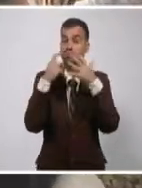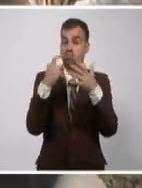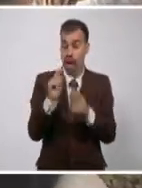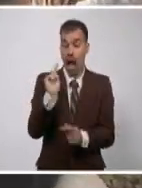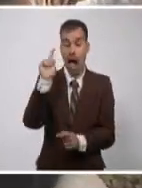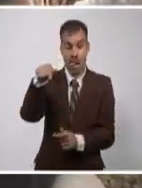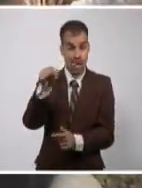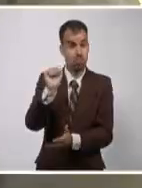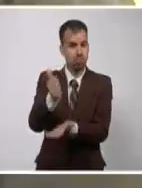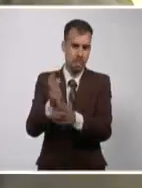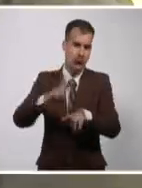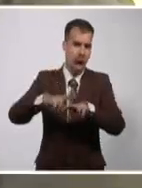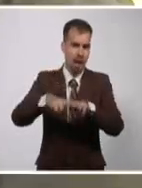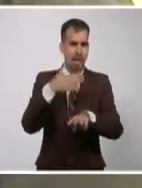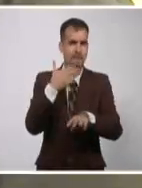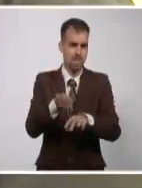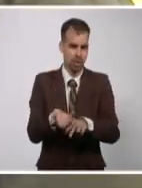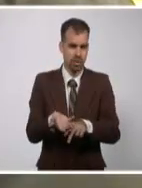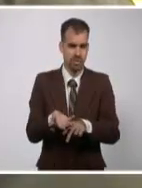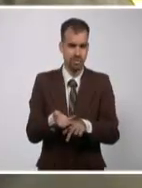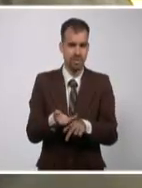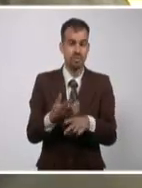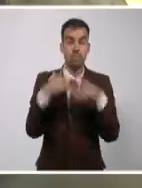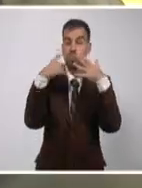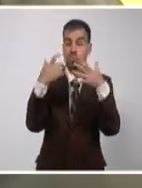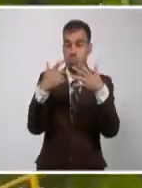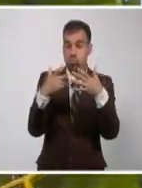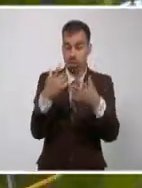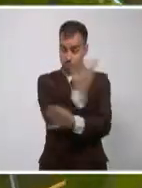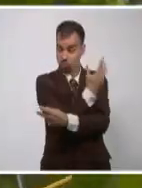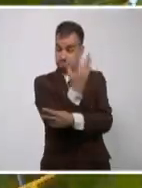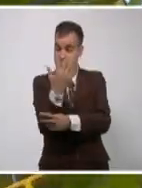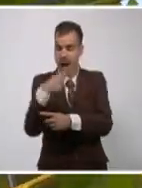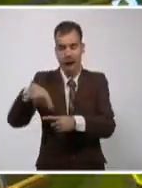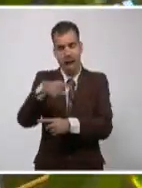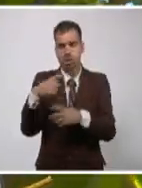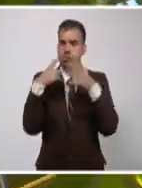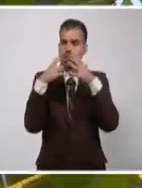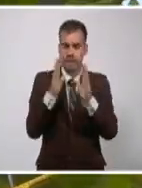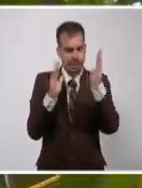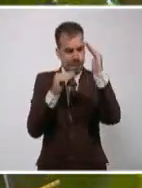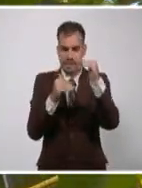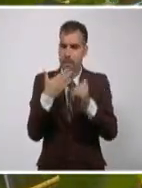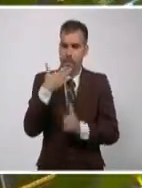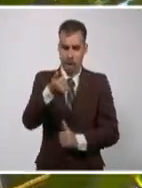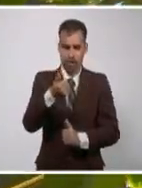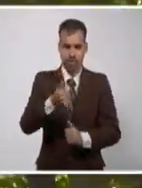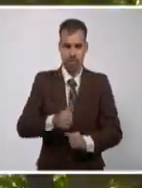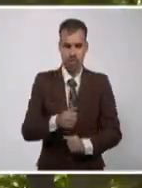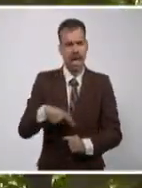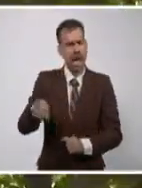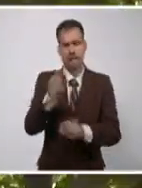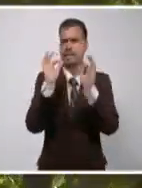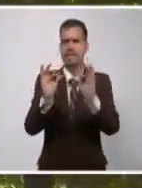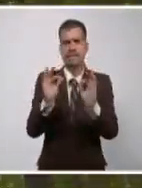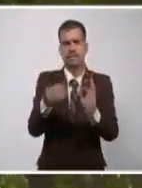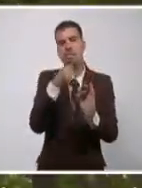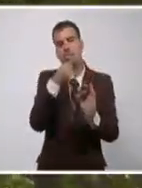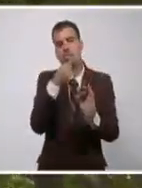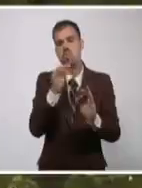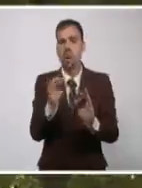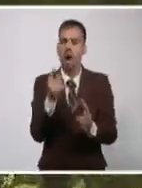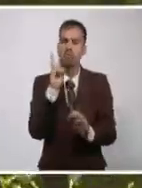para La Habana y significó la necesidad de que la ecología sea el centro de interés, que este siga siendo un espacio para